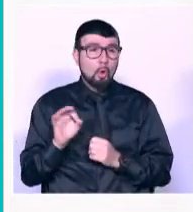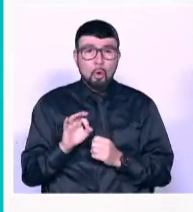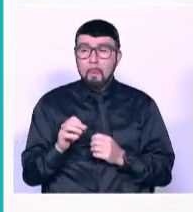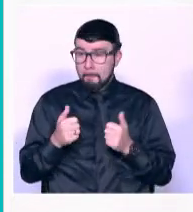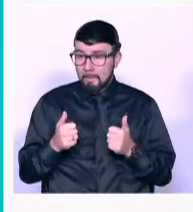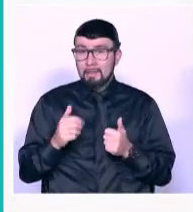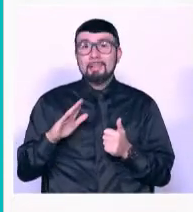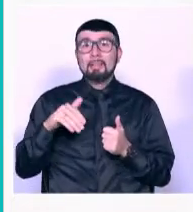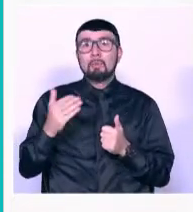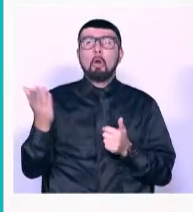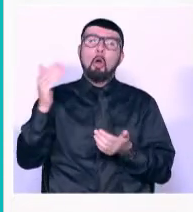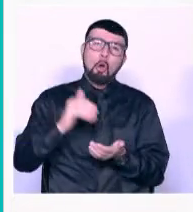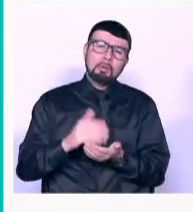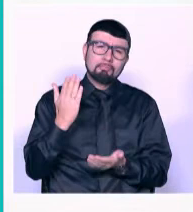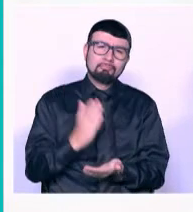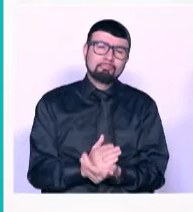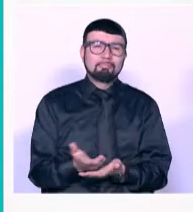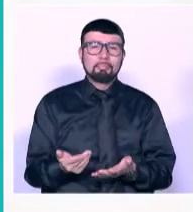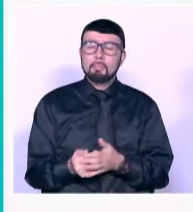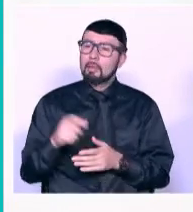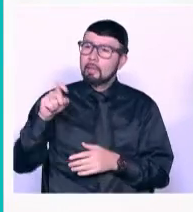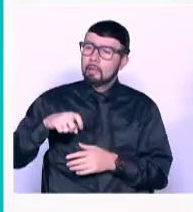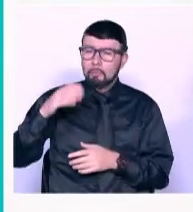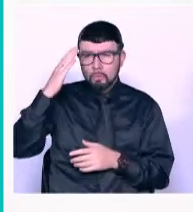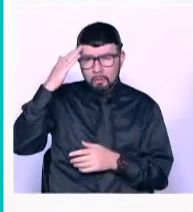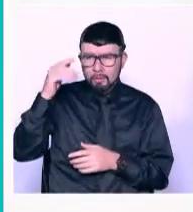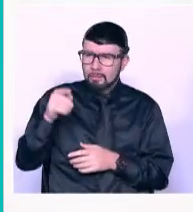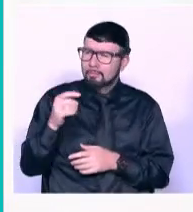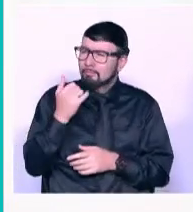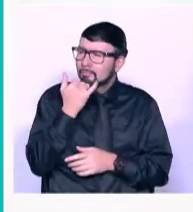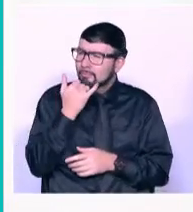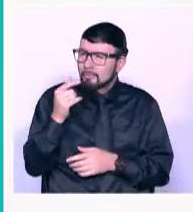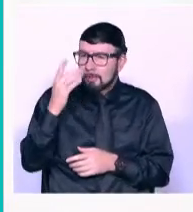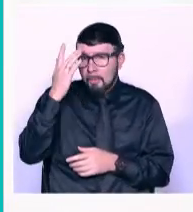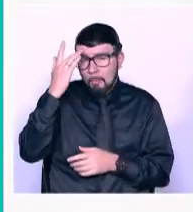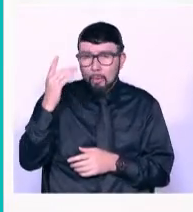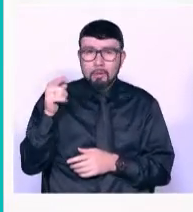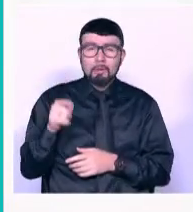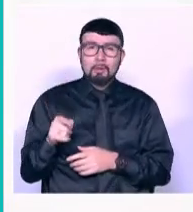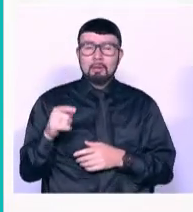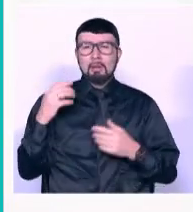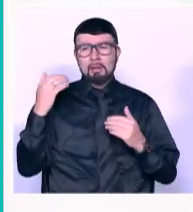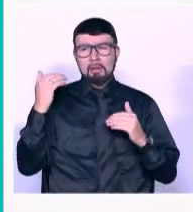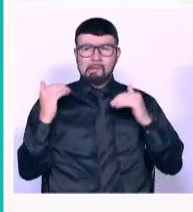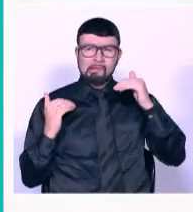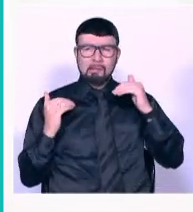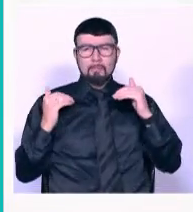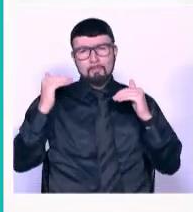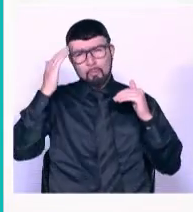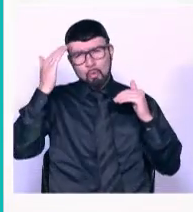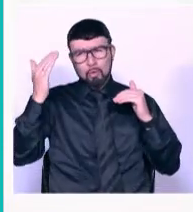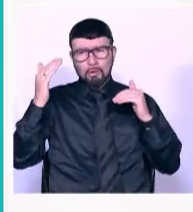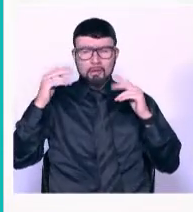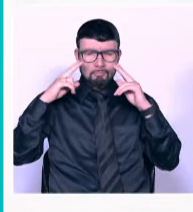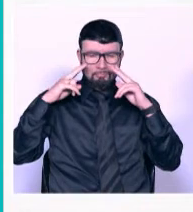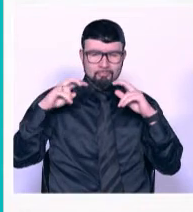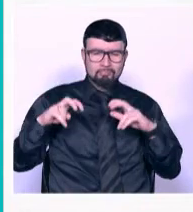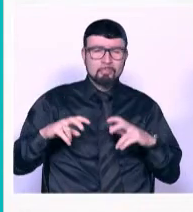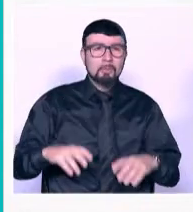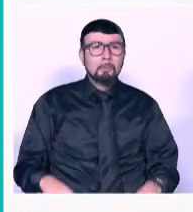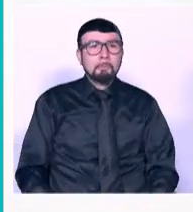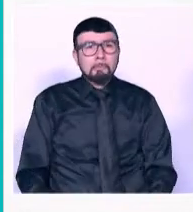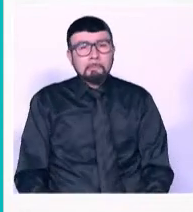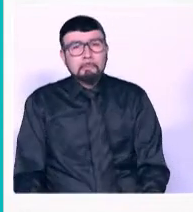regresa. Entonces necesitamos saber qué le está causando la mala posición al paciente. Doctora, por ejemplo, en lo que estamos viendo